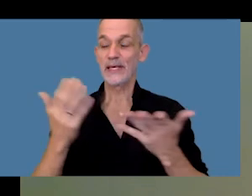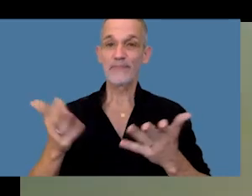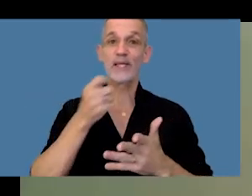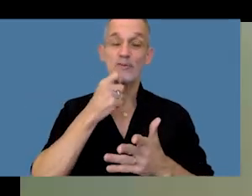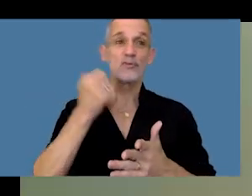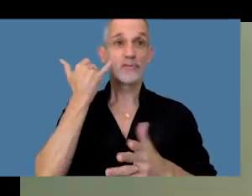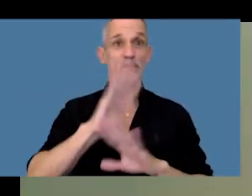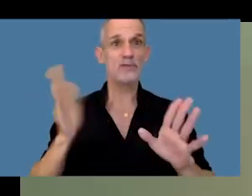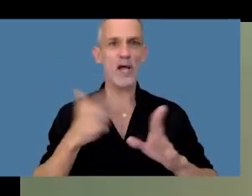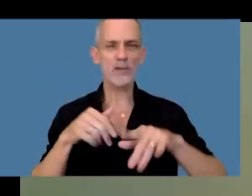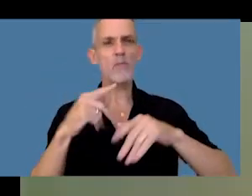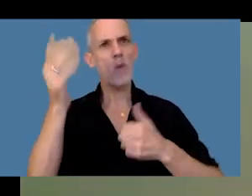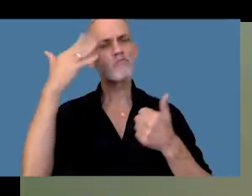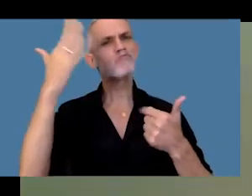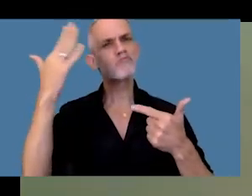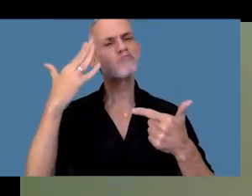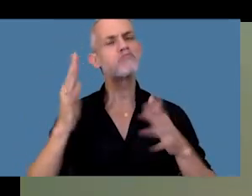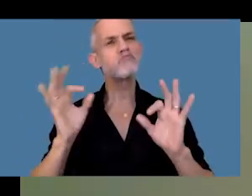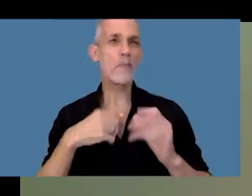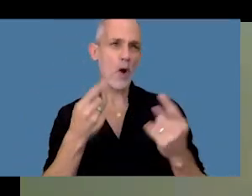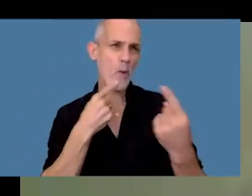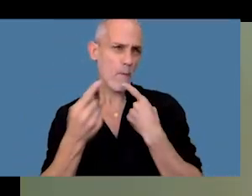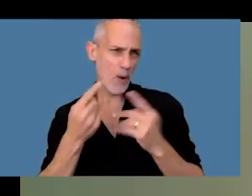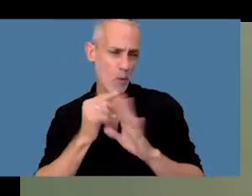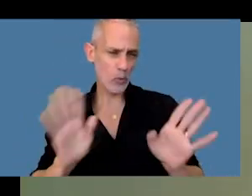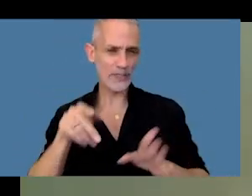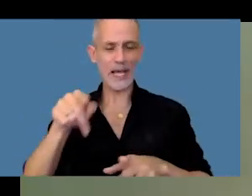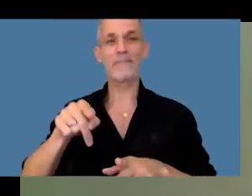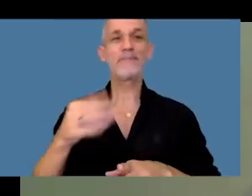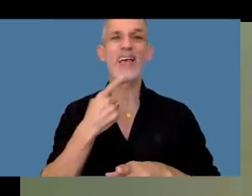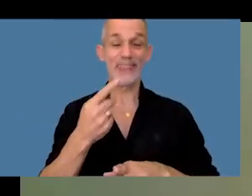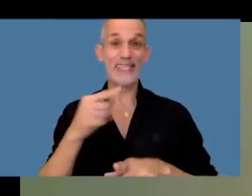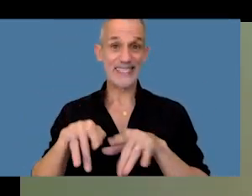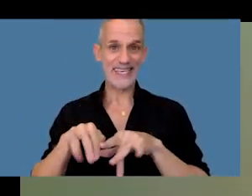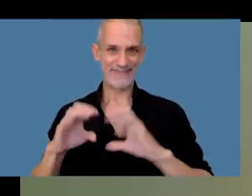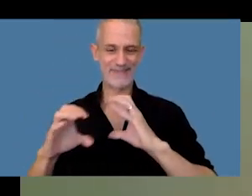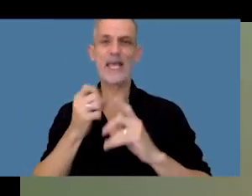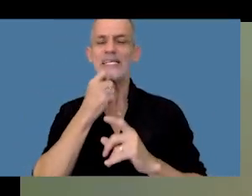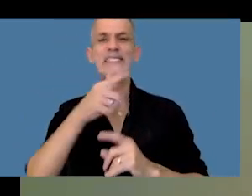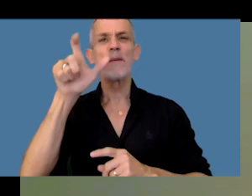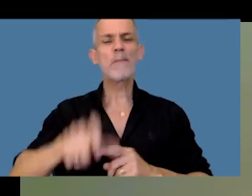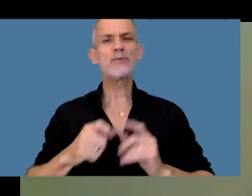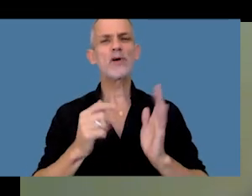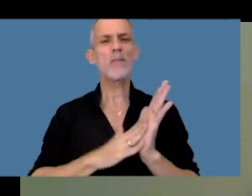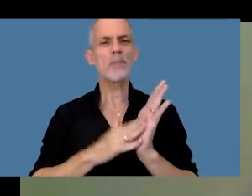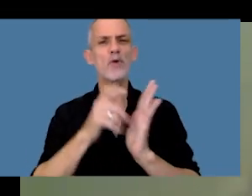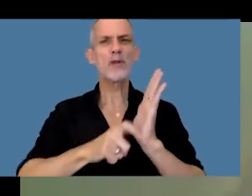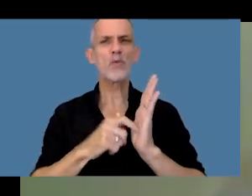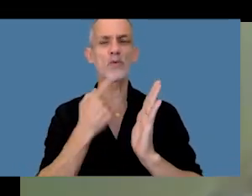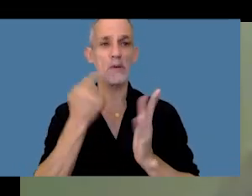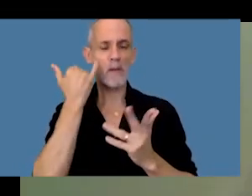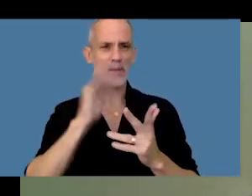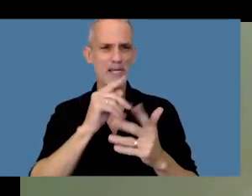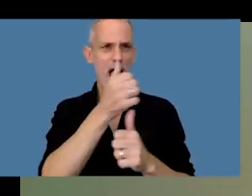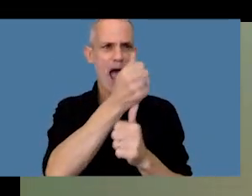la exposición. Tengo una consulta. Dice así, si el contribuyente ve que salió de esa